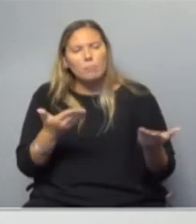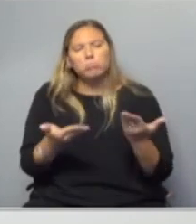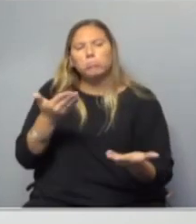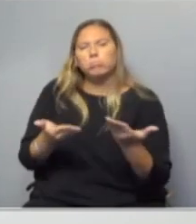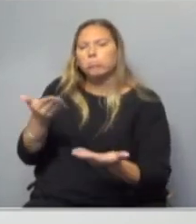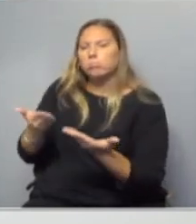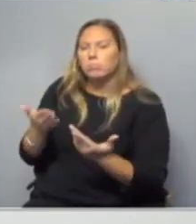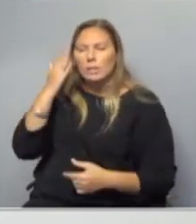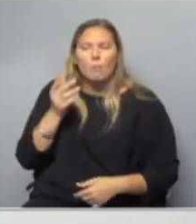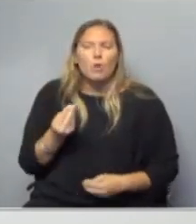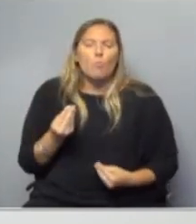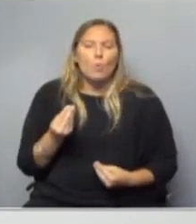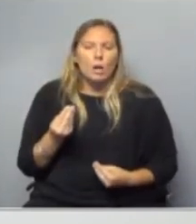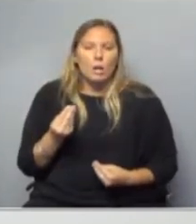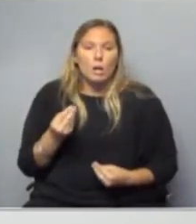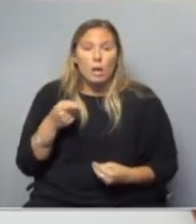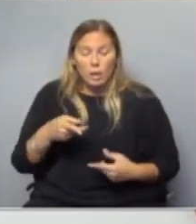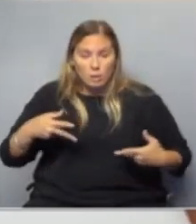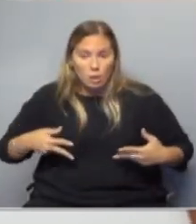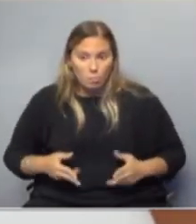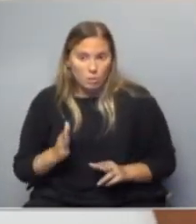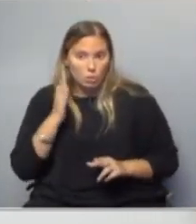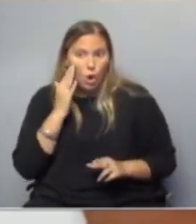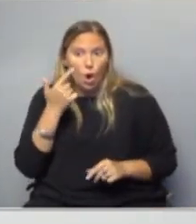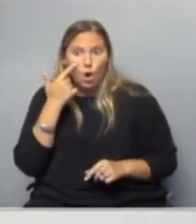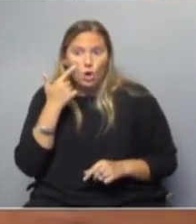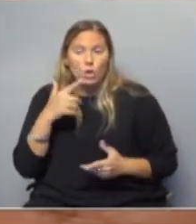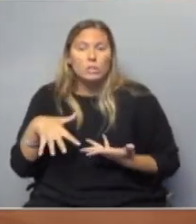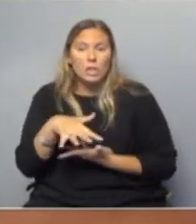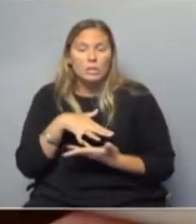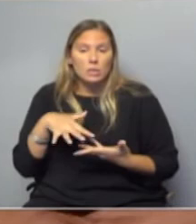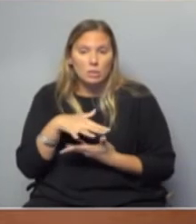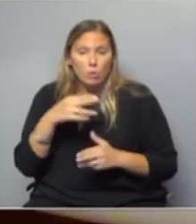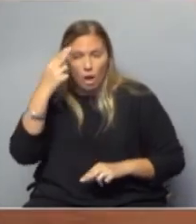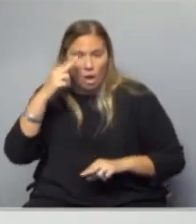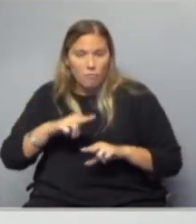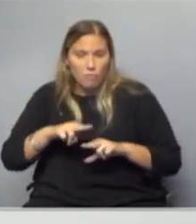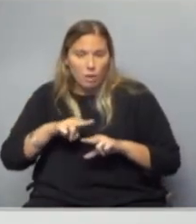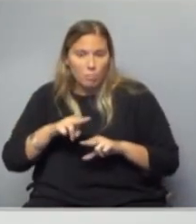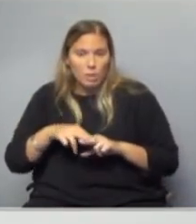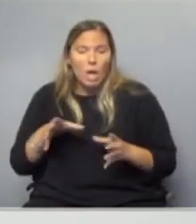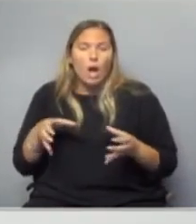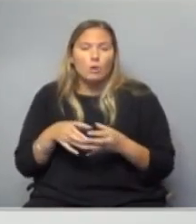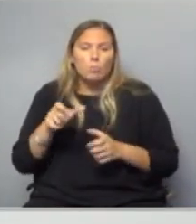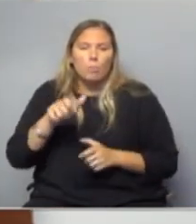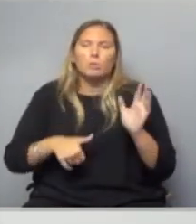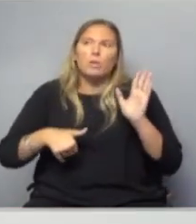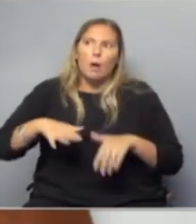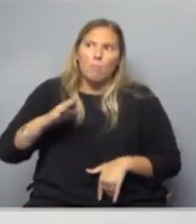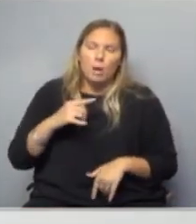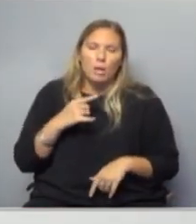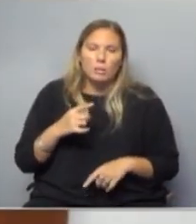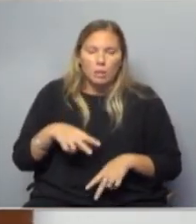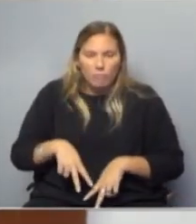saber cuál es. Para poner a punto este método y conocer la situación de la enfermedad en una de sus poblaciones más vulnerables, los